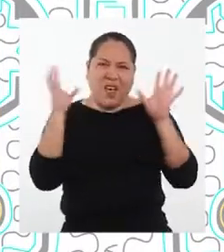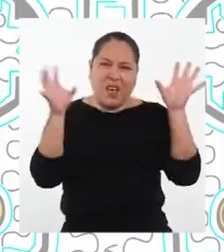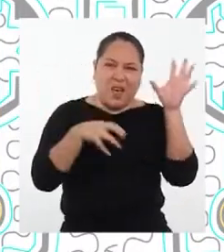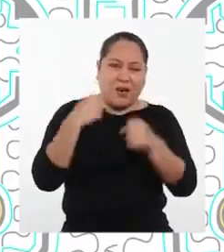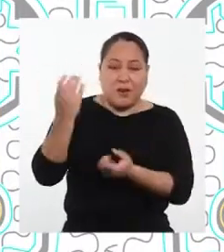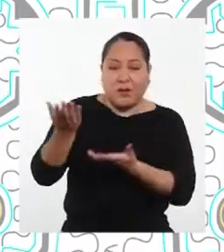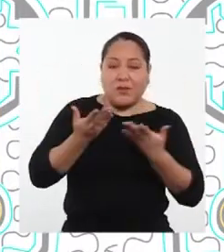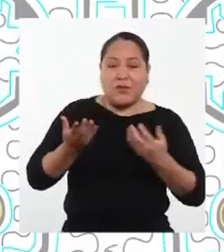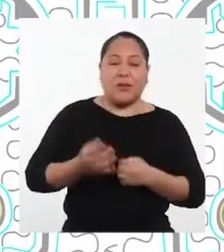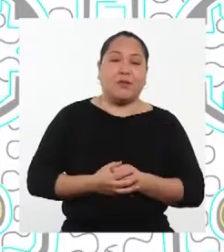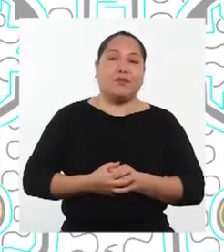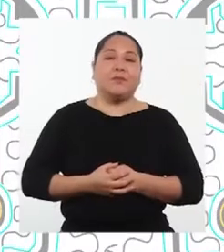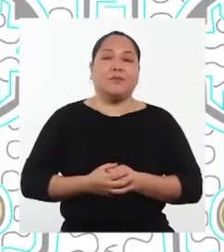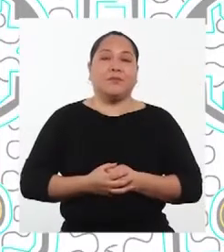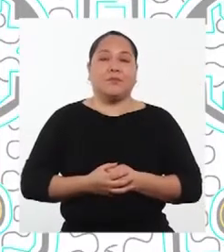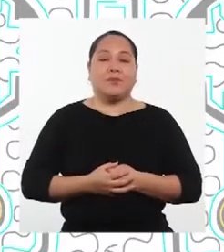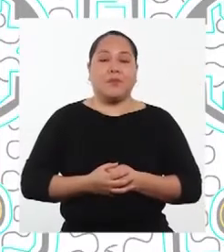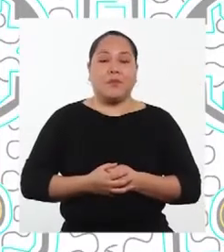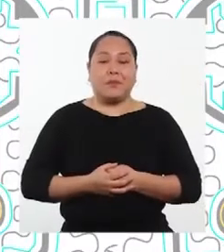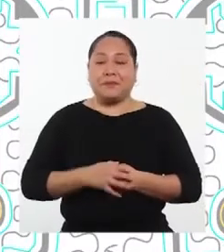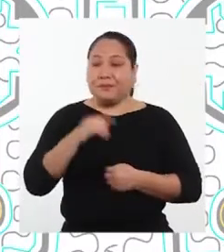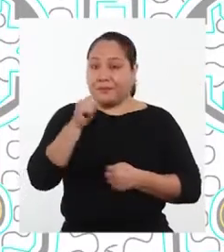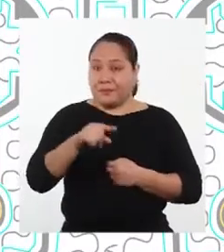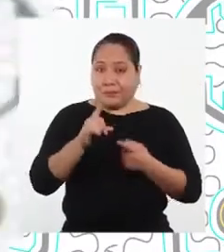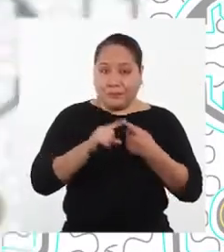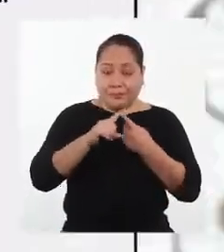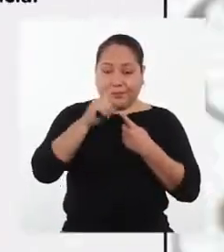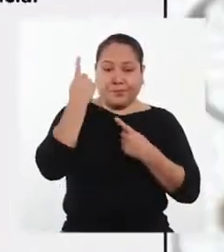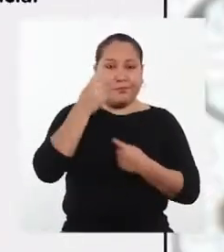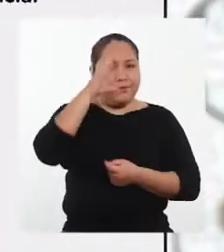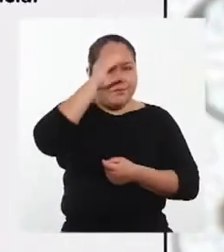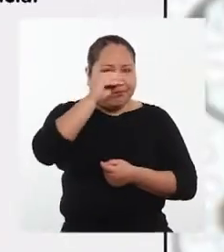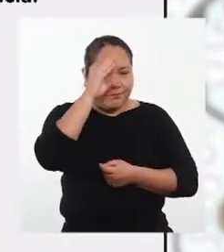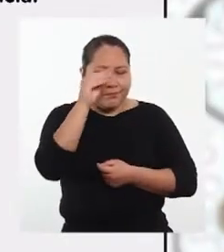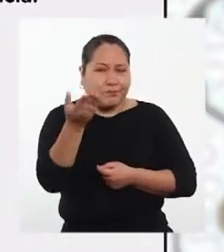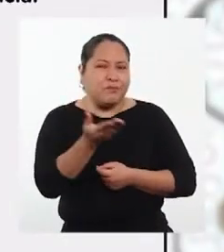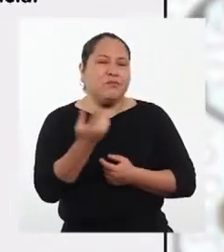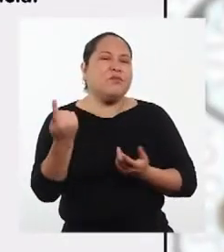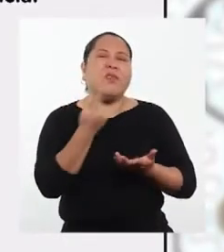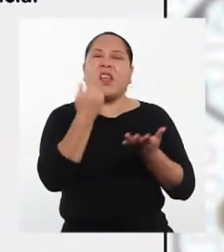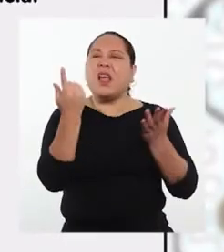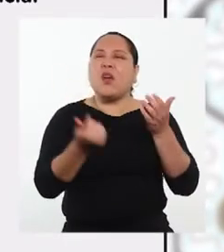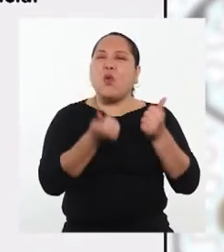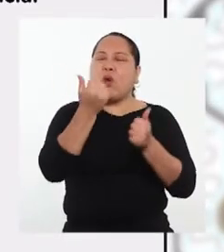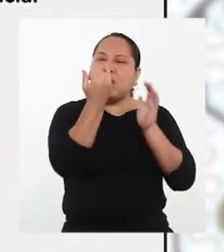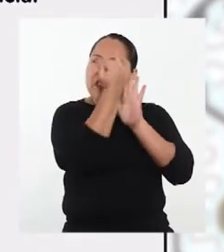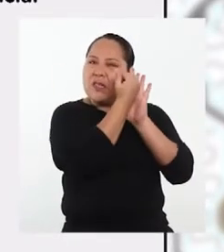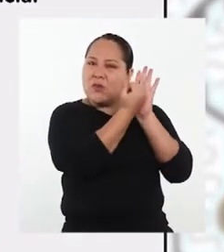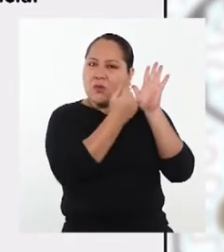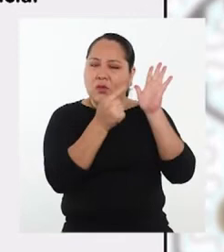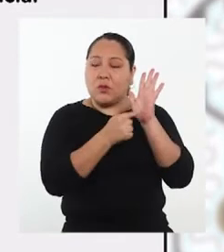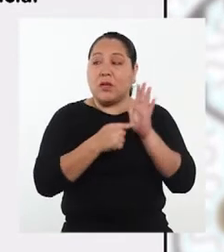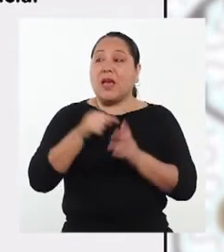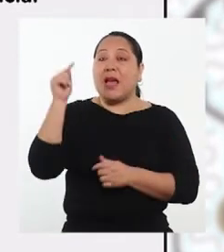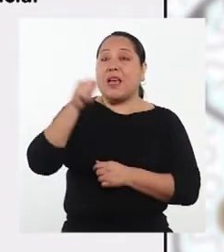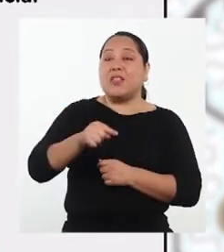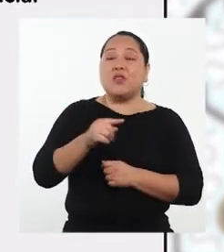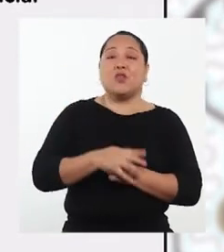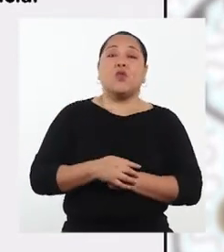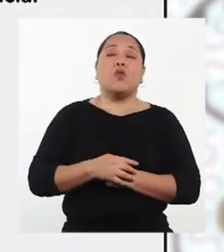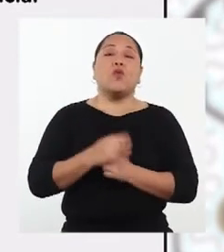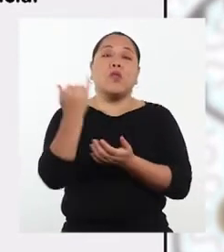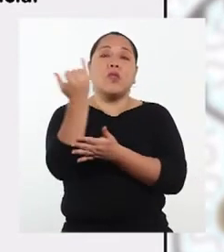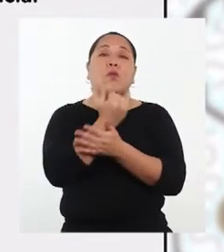al árbol de la información. En primer lugar, chicas y chicos, ¿qué clase de gráfico es este? Es un